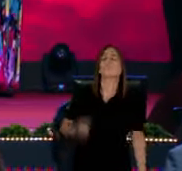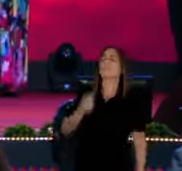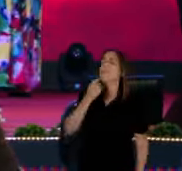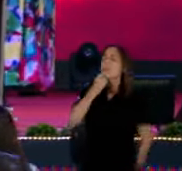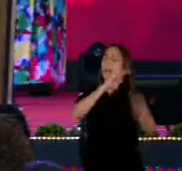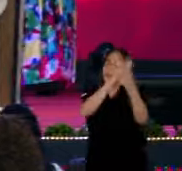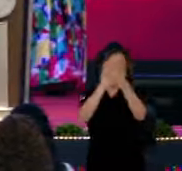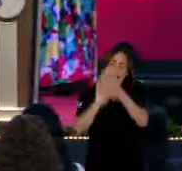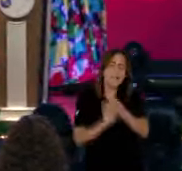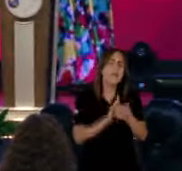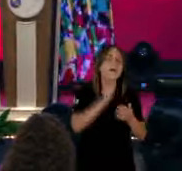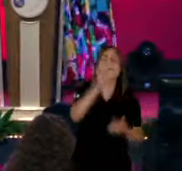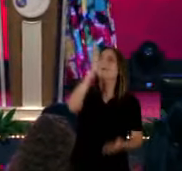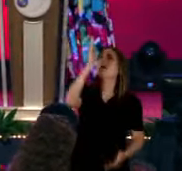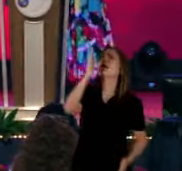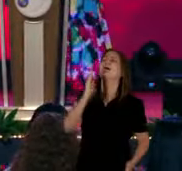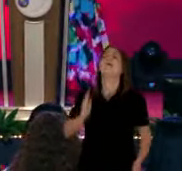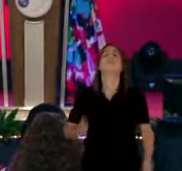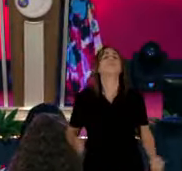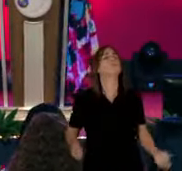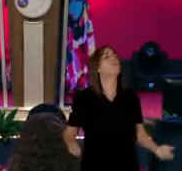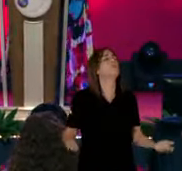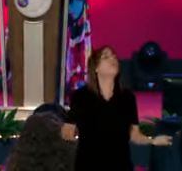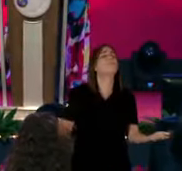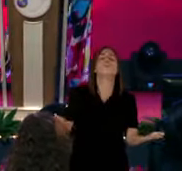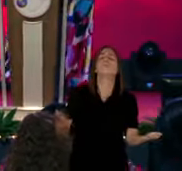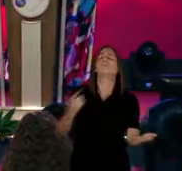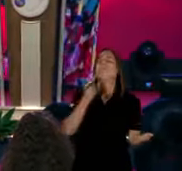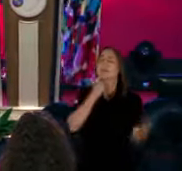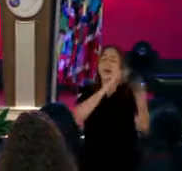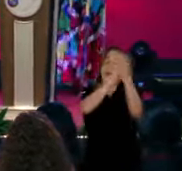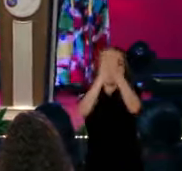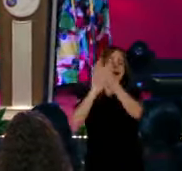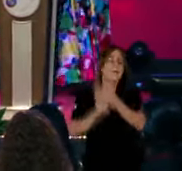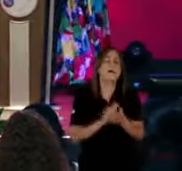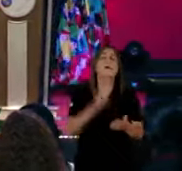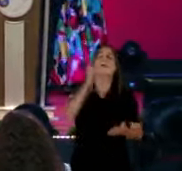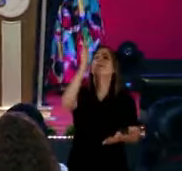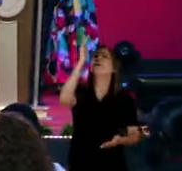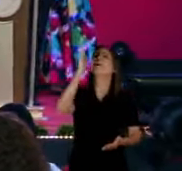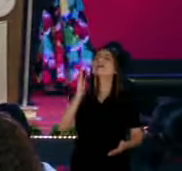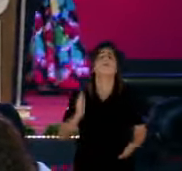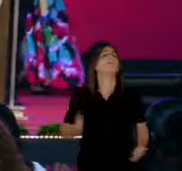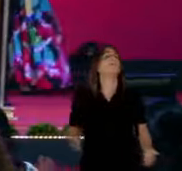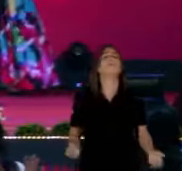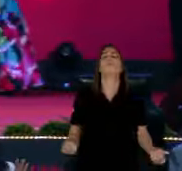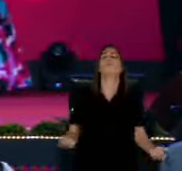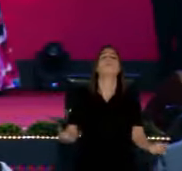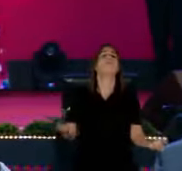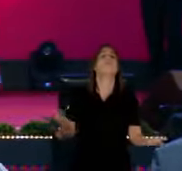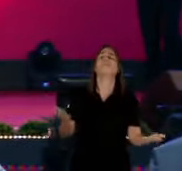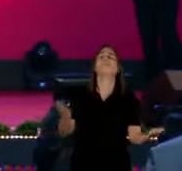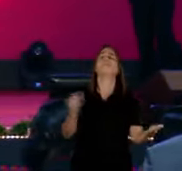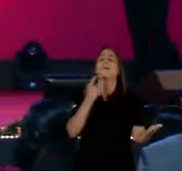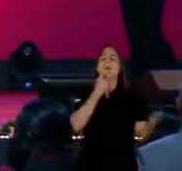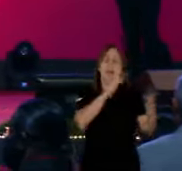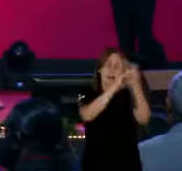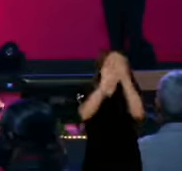Dios, alaba a Dios, alaba a